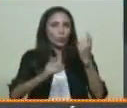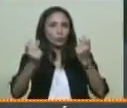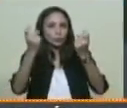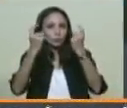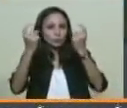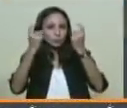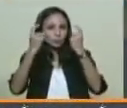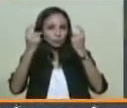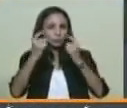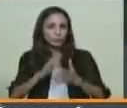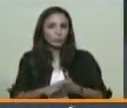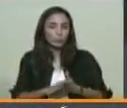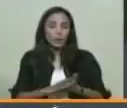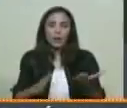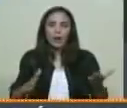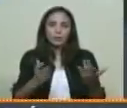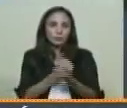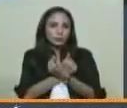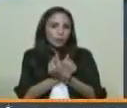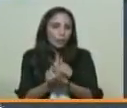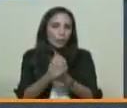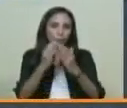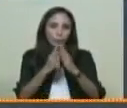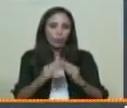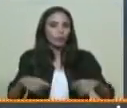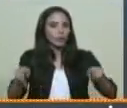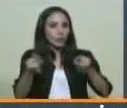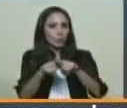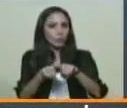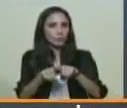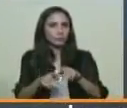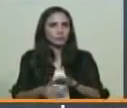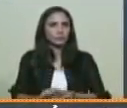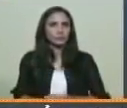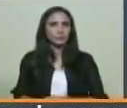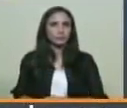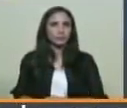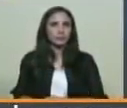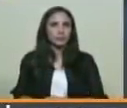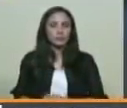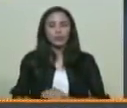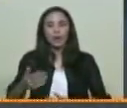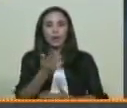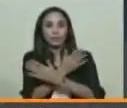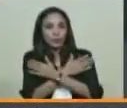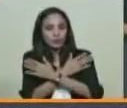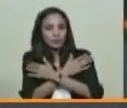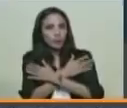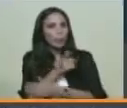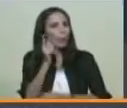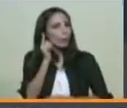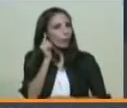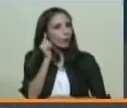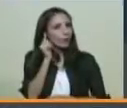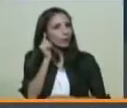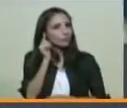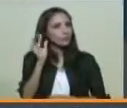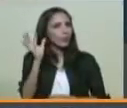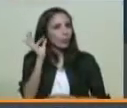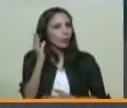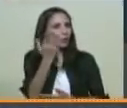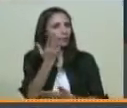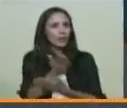orientaciones, en su pasión. Así que, Sol, te felicitamos por ese amor a